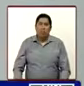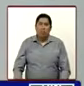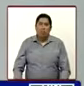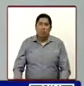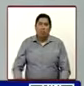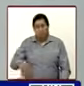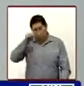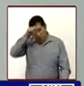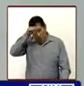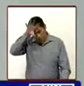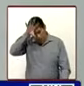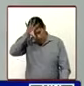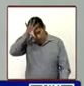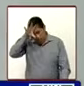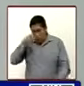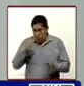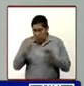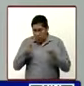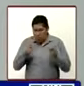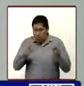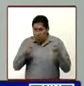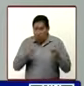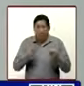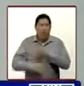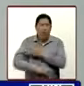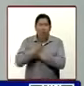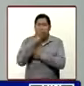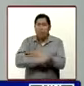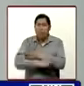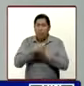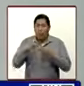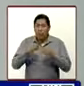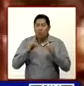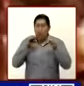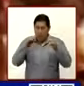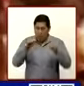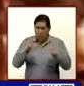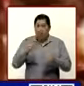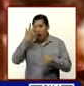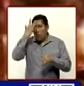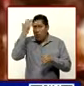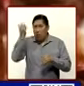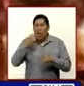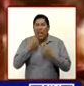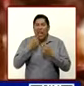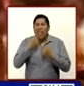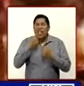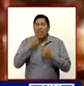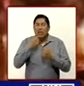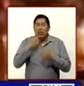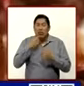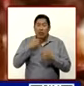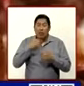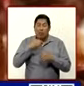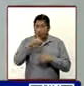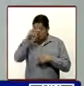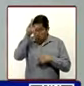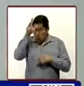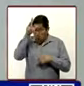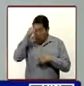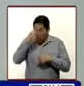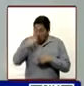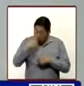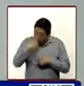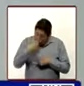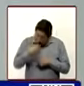En Tarija se intensifican los controles en fronteras y mercados de la ciudad ante la alerta por la gripe aviar. Además de haber activado la